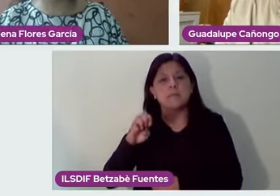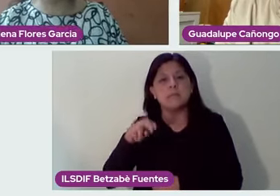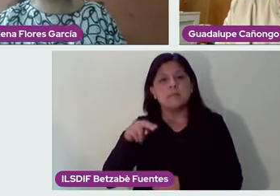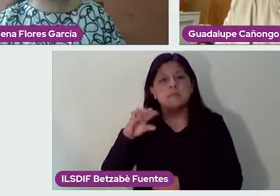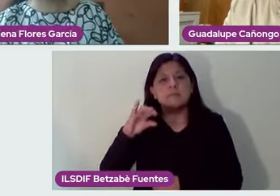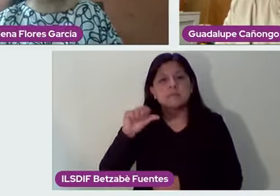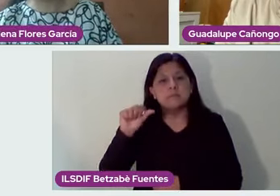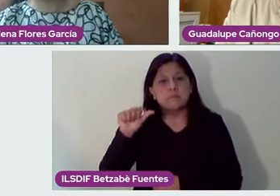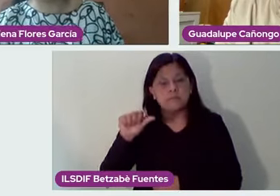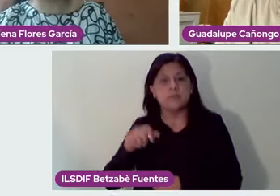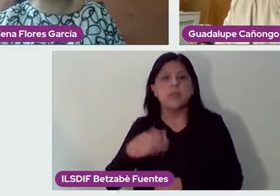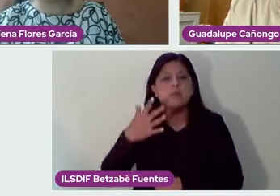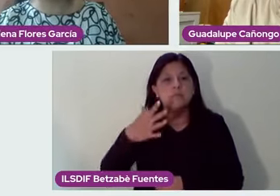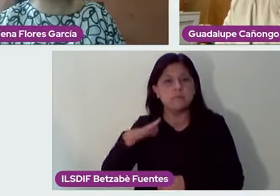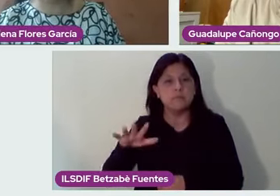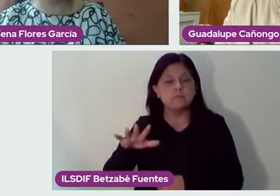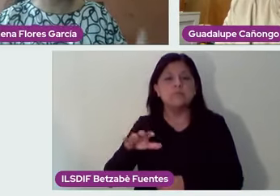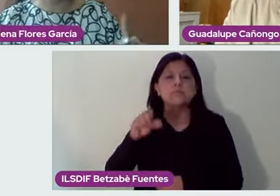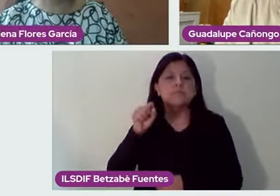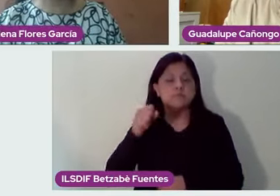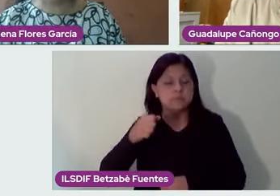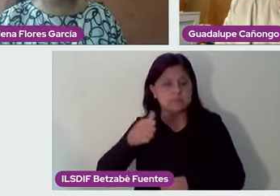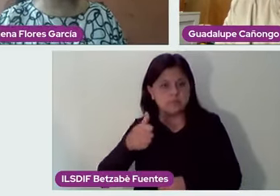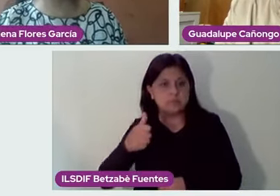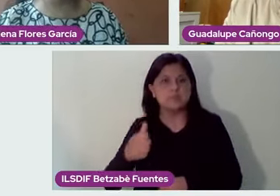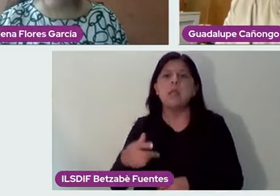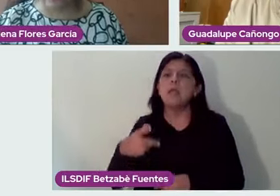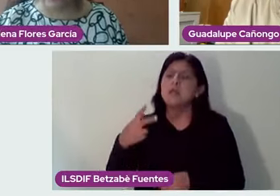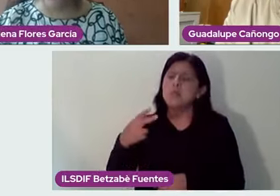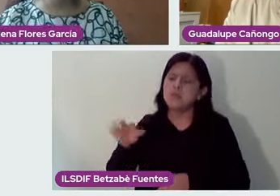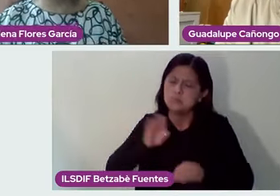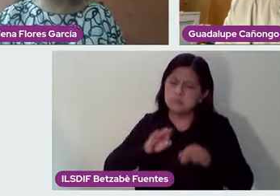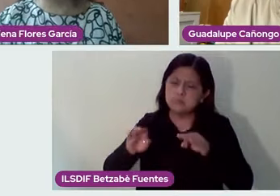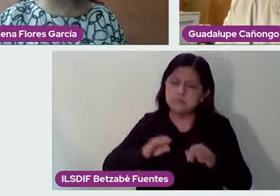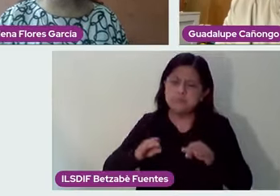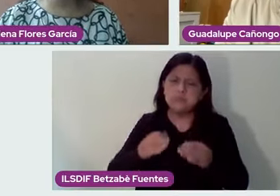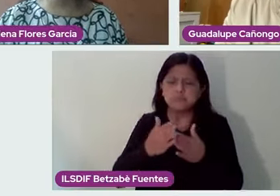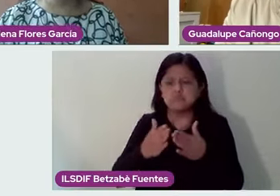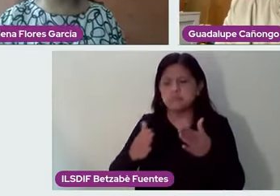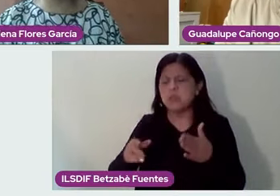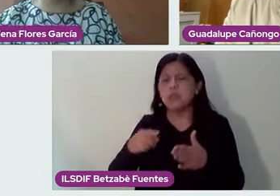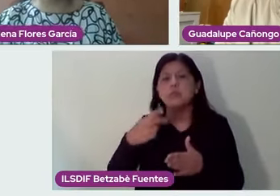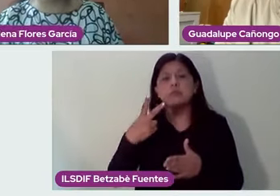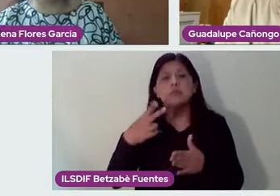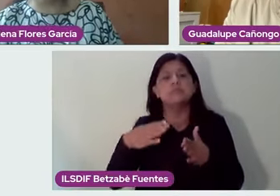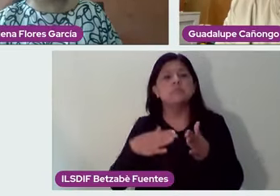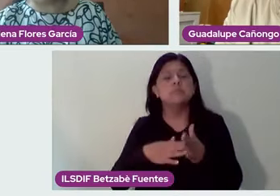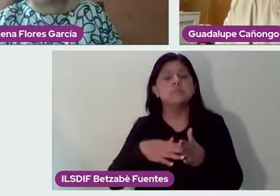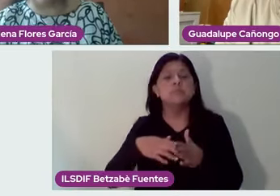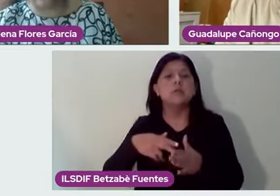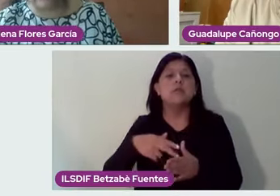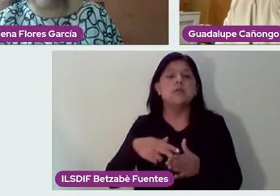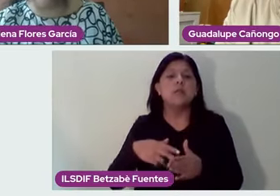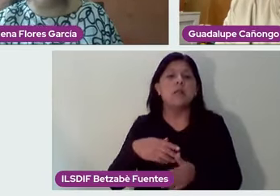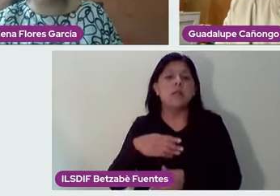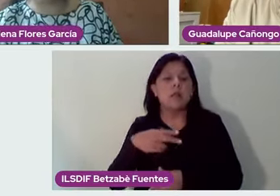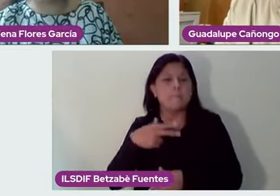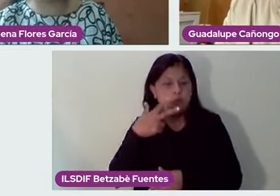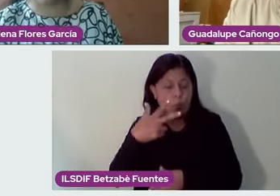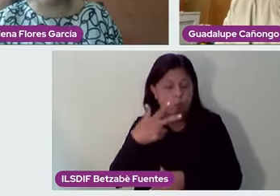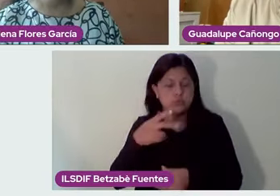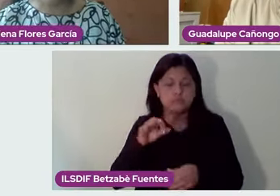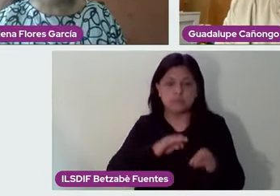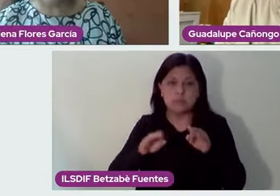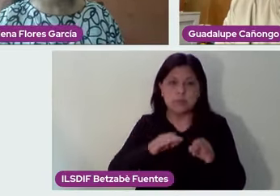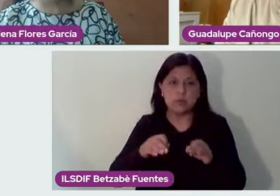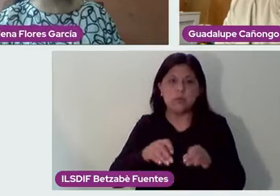se ha desempeñado en la Escuela Nacional de Trabajo Social desde el año 2008. Durante 5 años laboró en la coordinación de